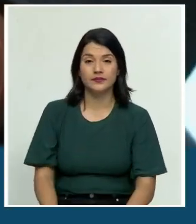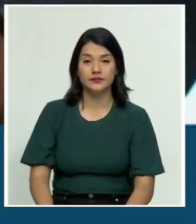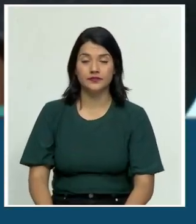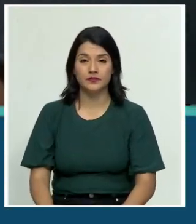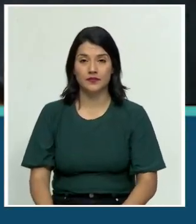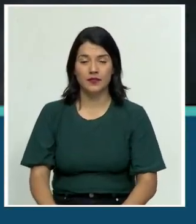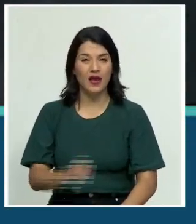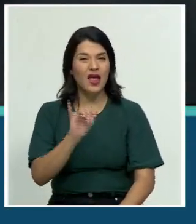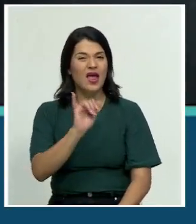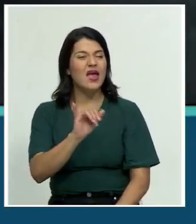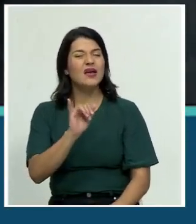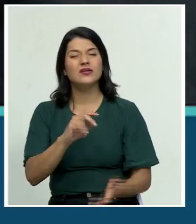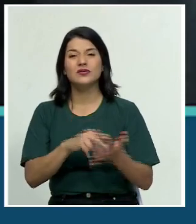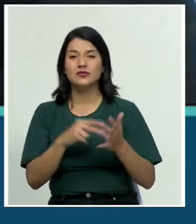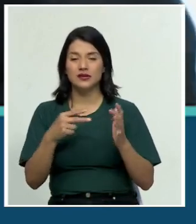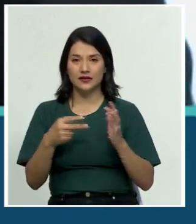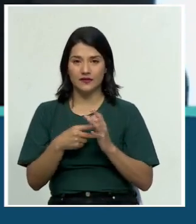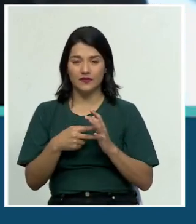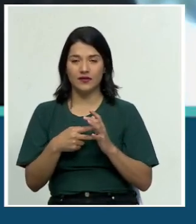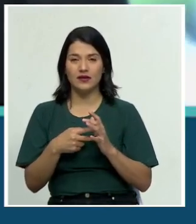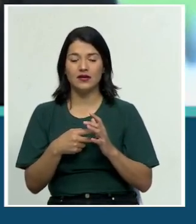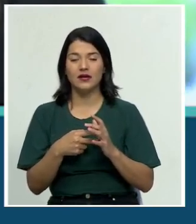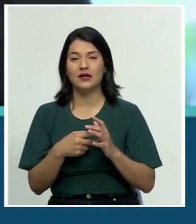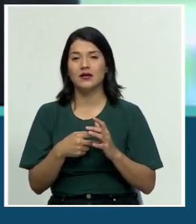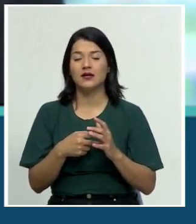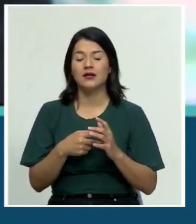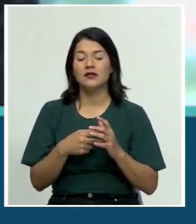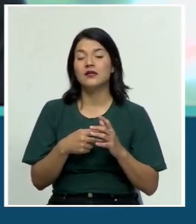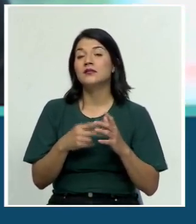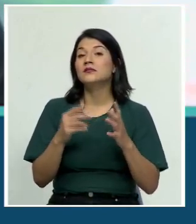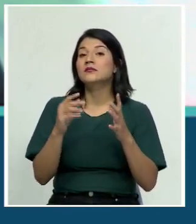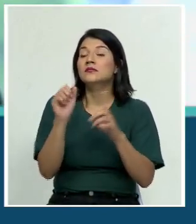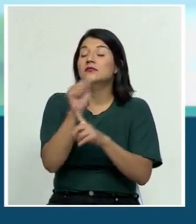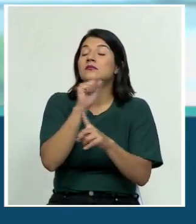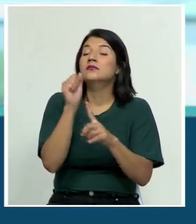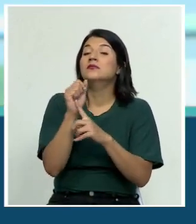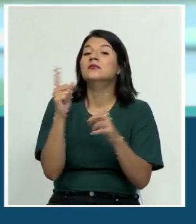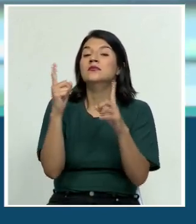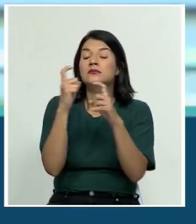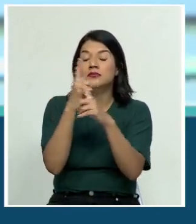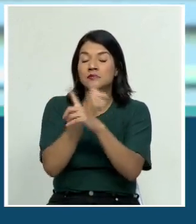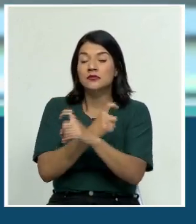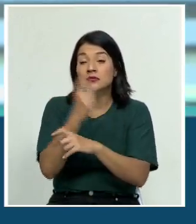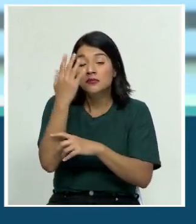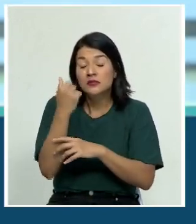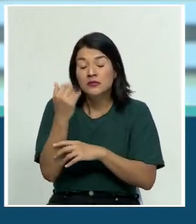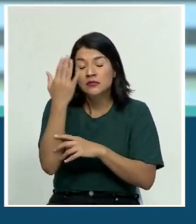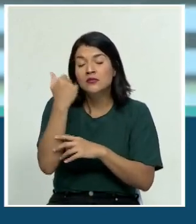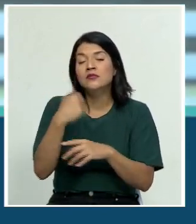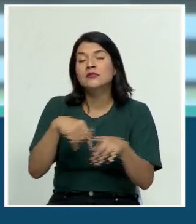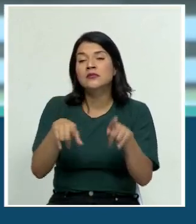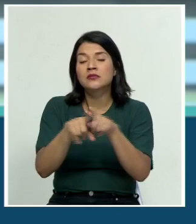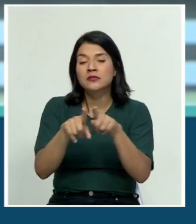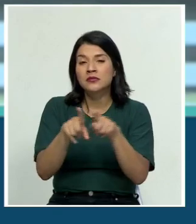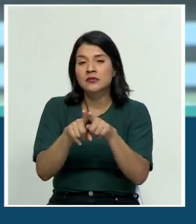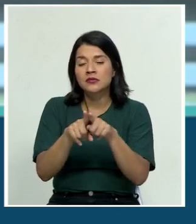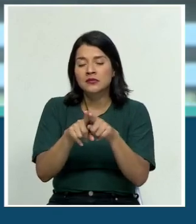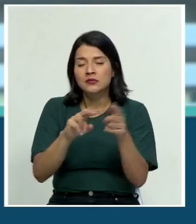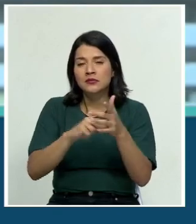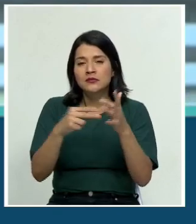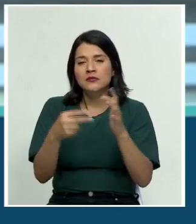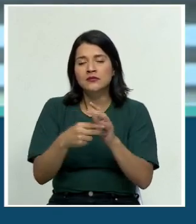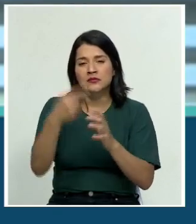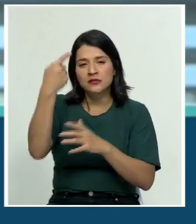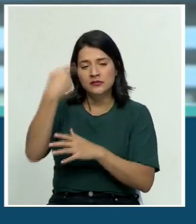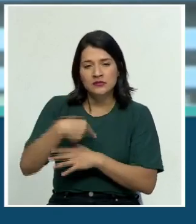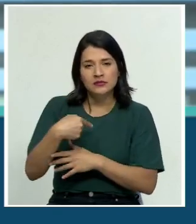Eso nos trae toda una complejidad, ¿verdad? Porque también es una obligación